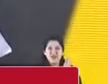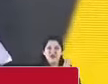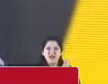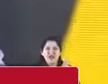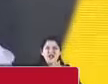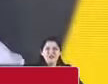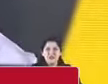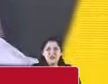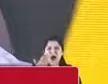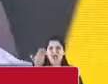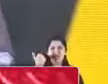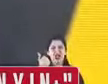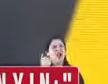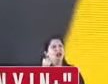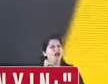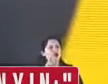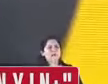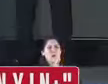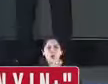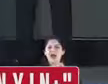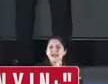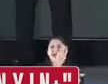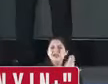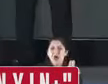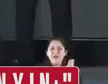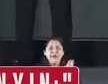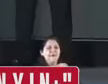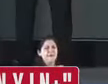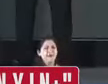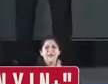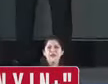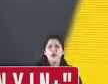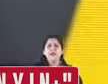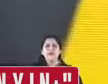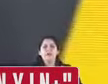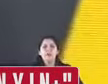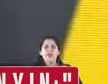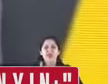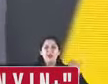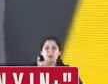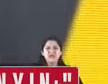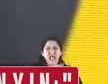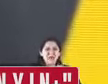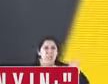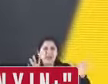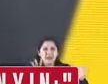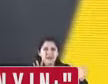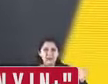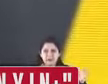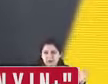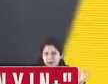independencia del poder judicial ayer en la presentación independencia del poder judicial en serie me están diciendo